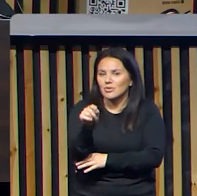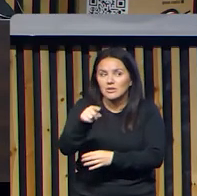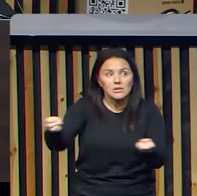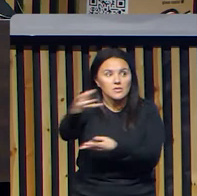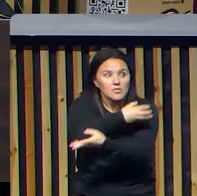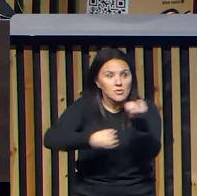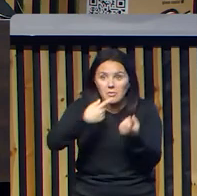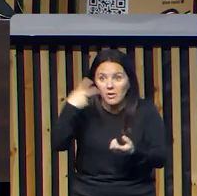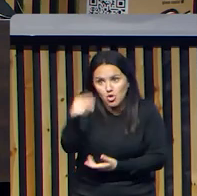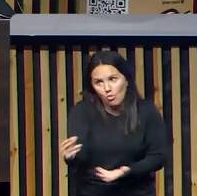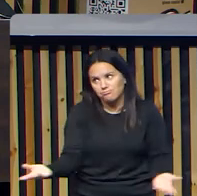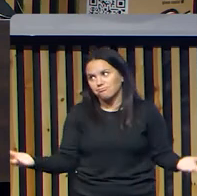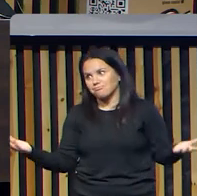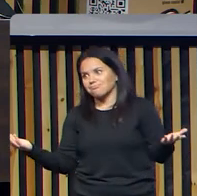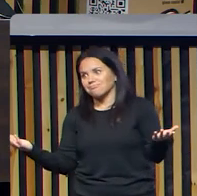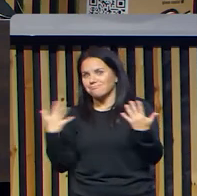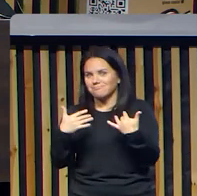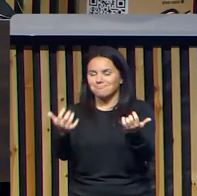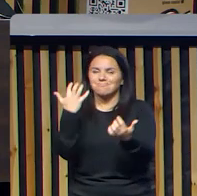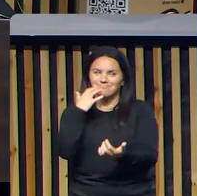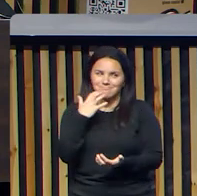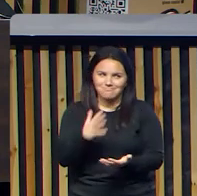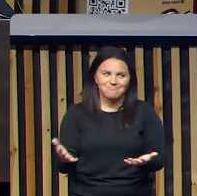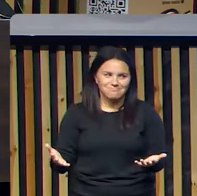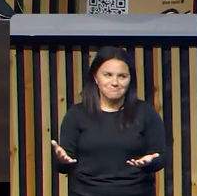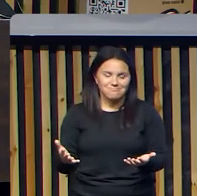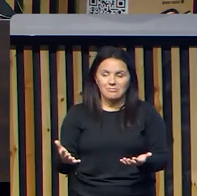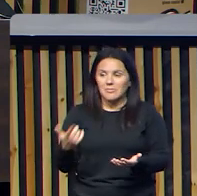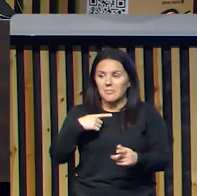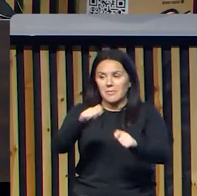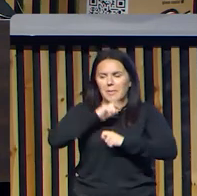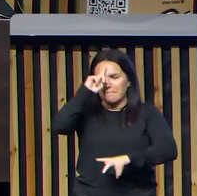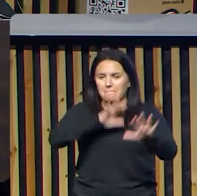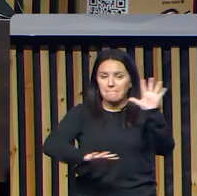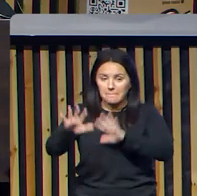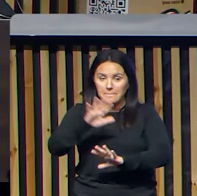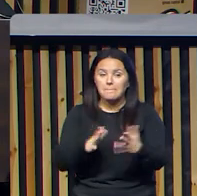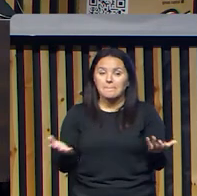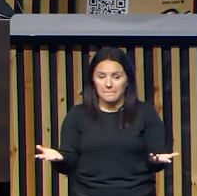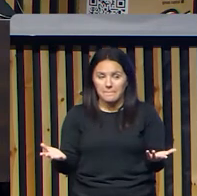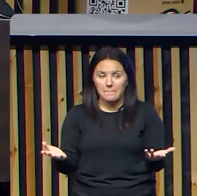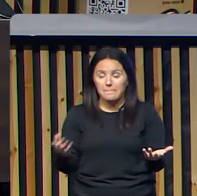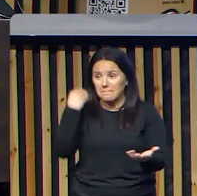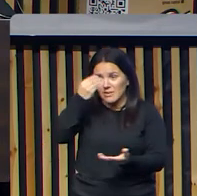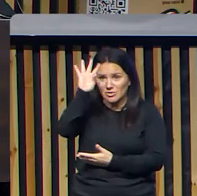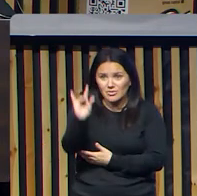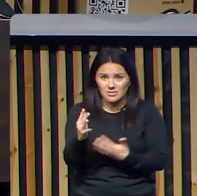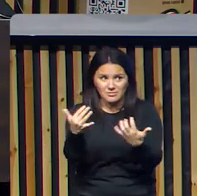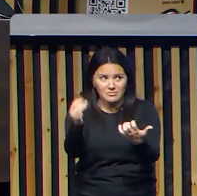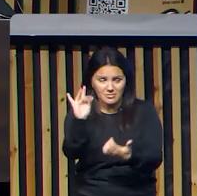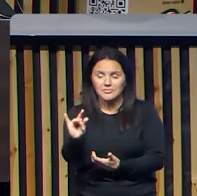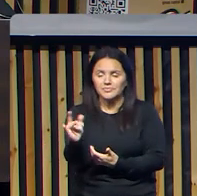foro me digáis a esto que no la verdad es que me vais a confundir o sea entiendo que sí no